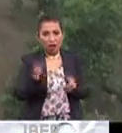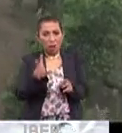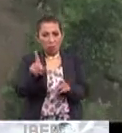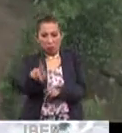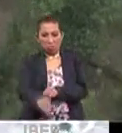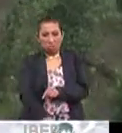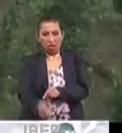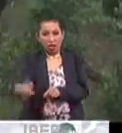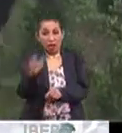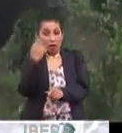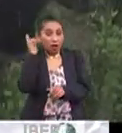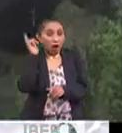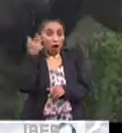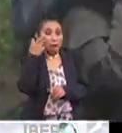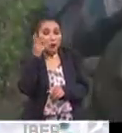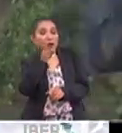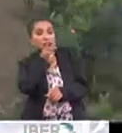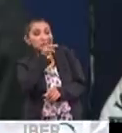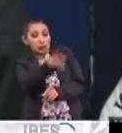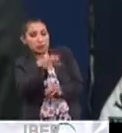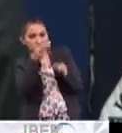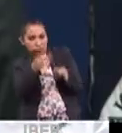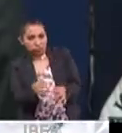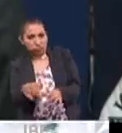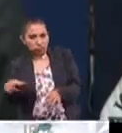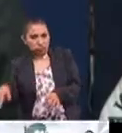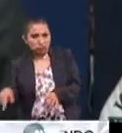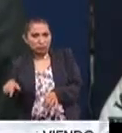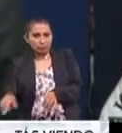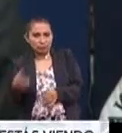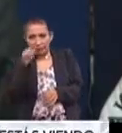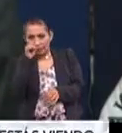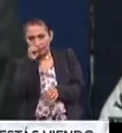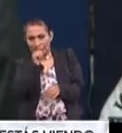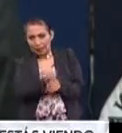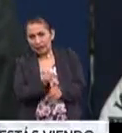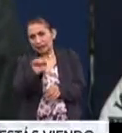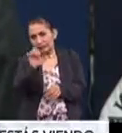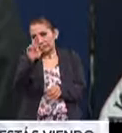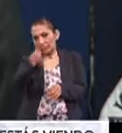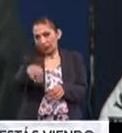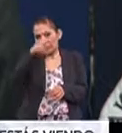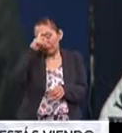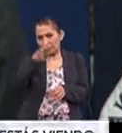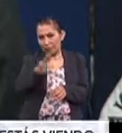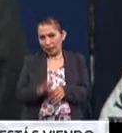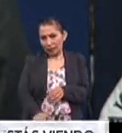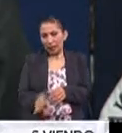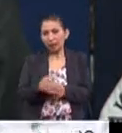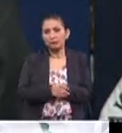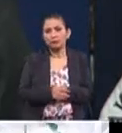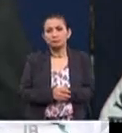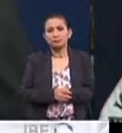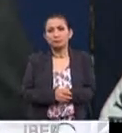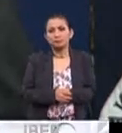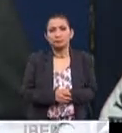una respuesta consistente y adecuada por parte de la Secretaría de Relaciones Exteriores al